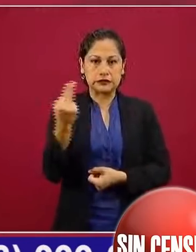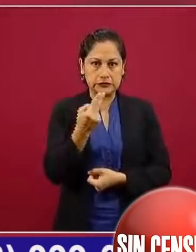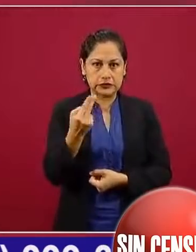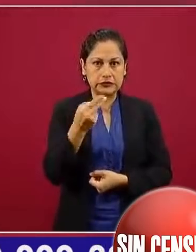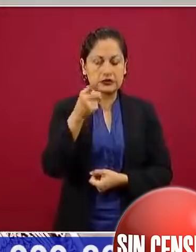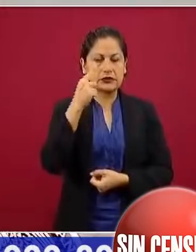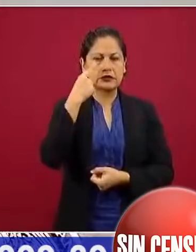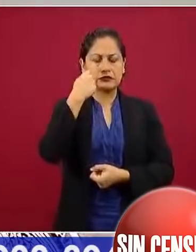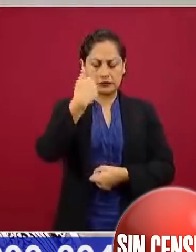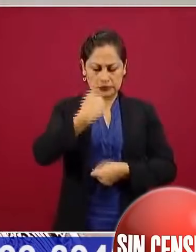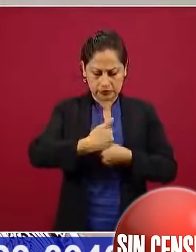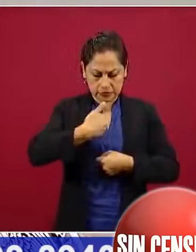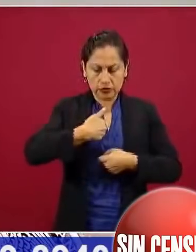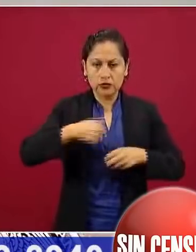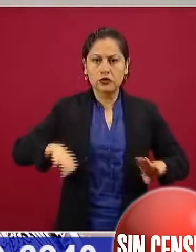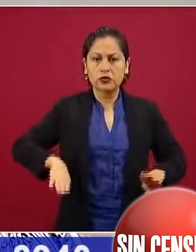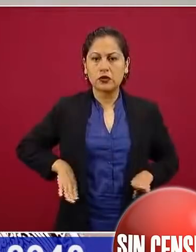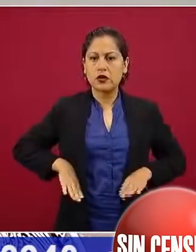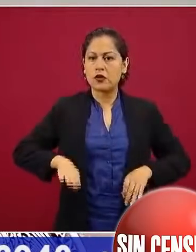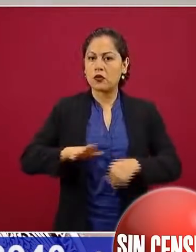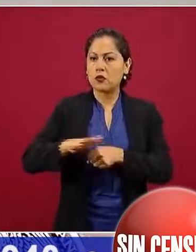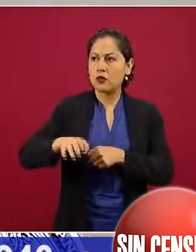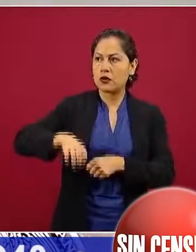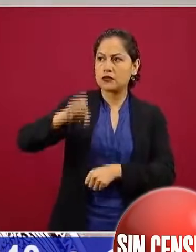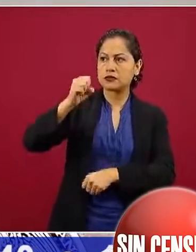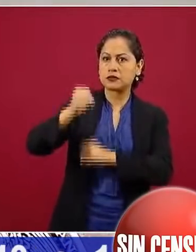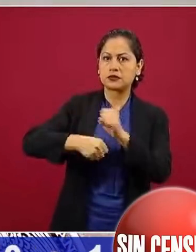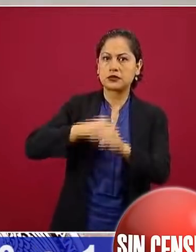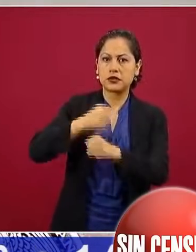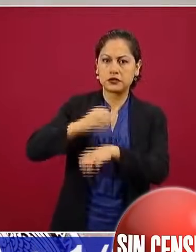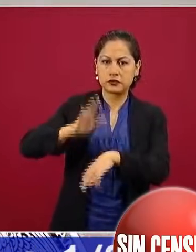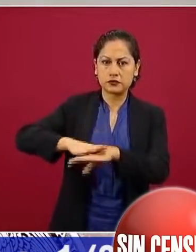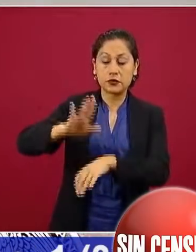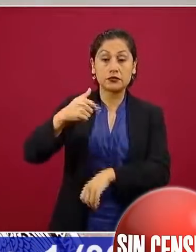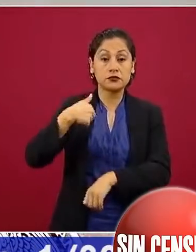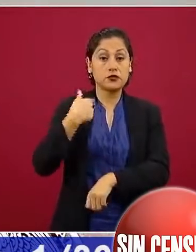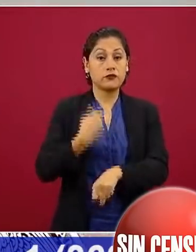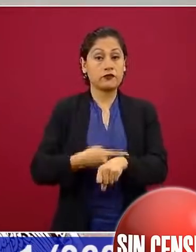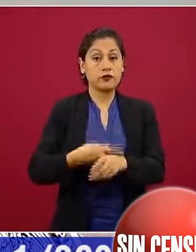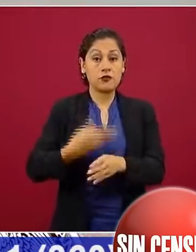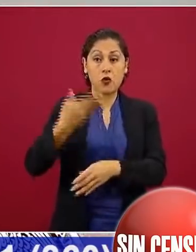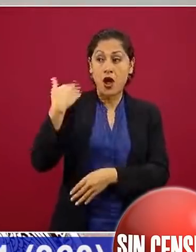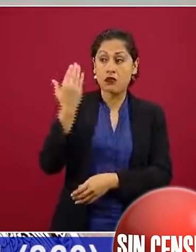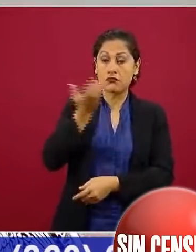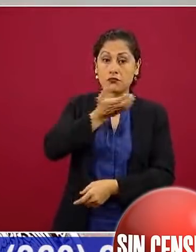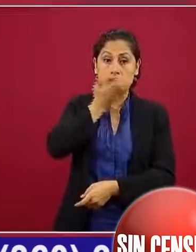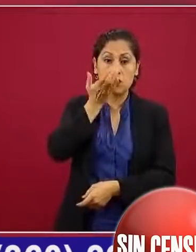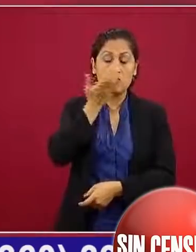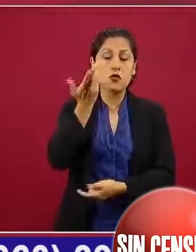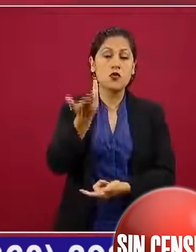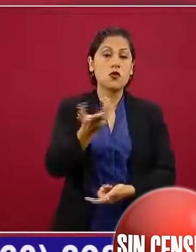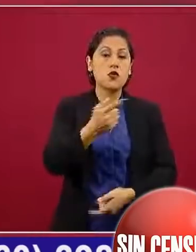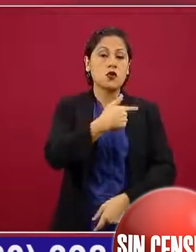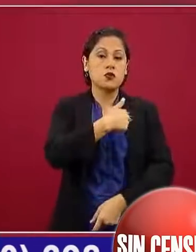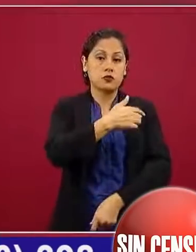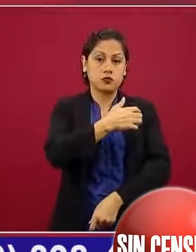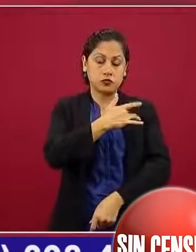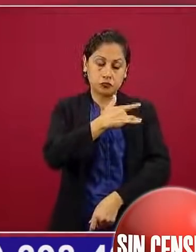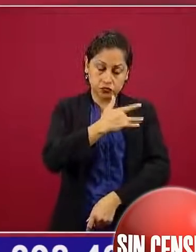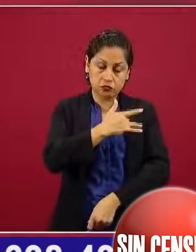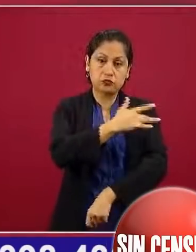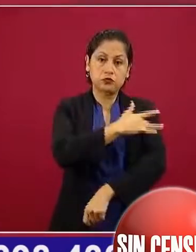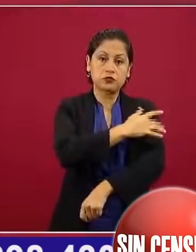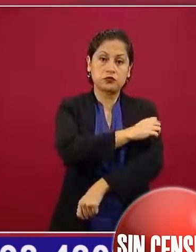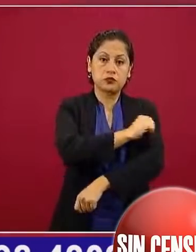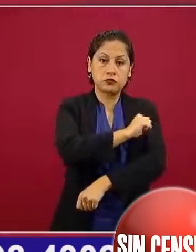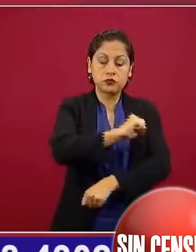60 años que tiene enfermedades crónicas como hipertensión, diabetes, obesidad, tabaquismo